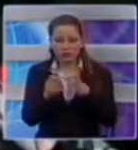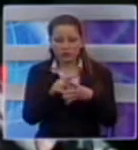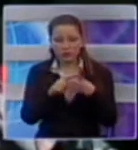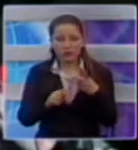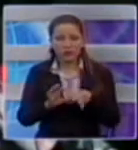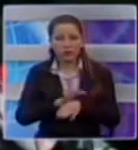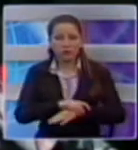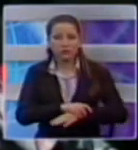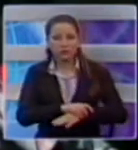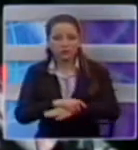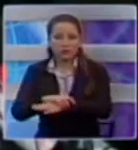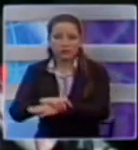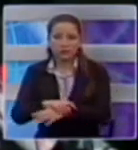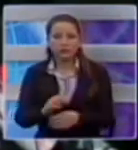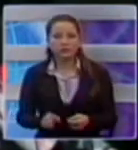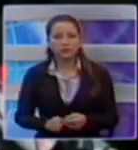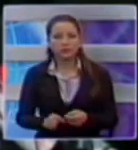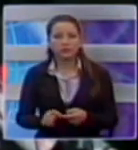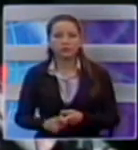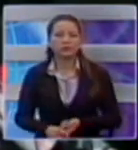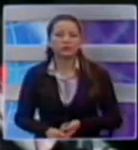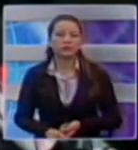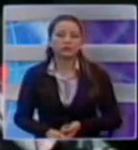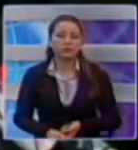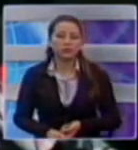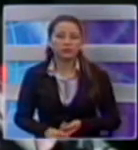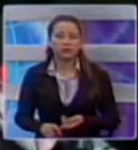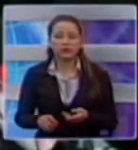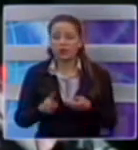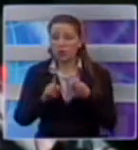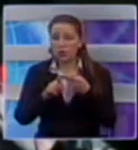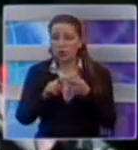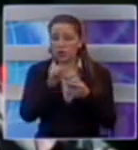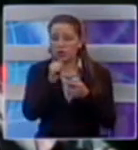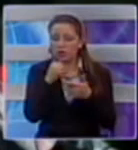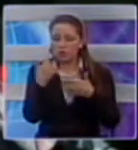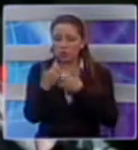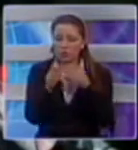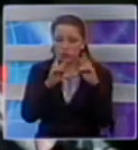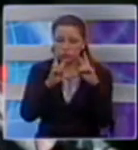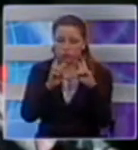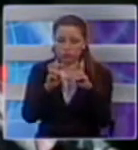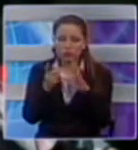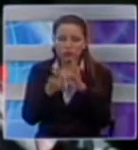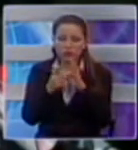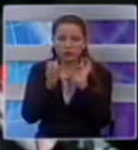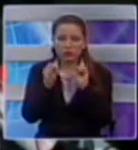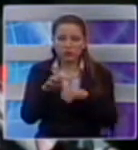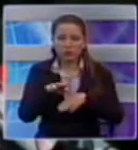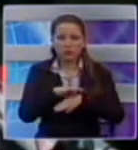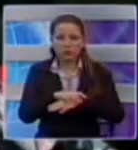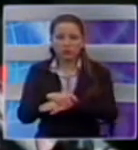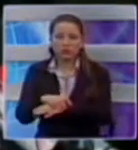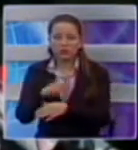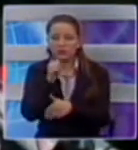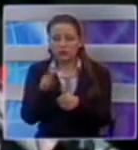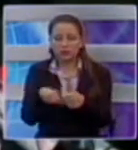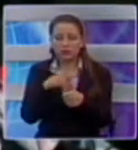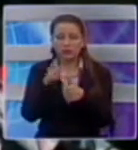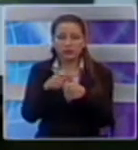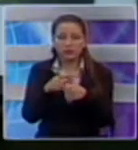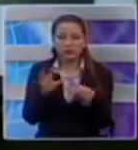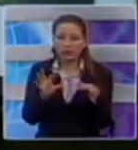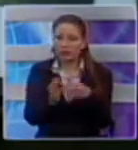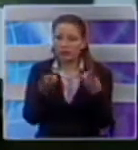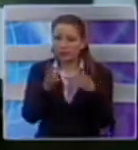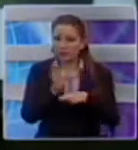detenidas y una persona constituye un proceso todavía abierto de investigación para la aprehensión y captura de la quinta persona que estaría